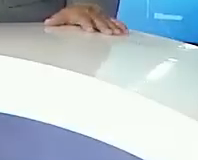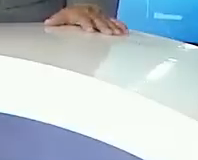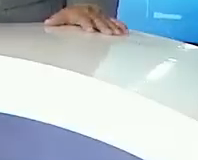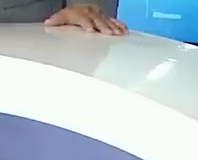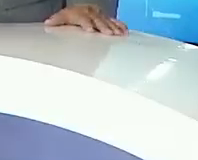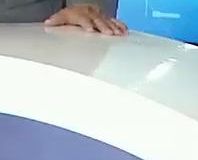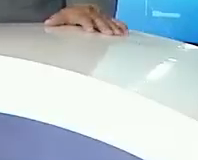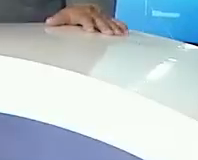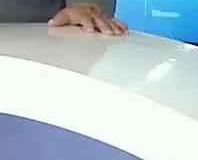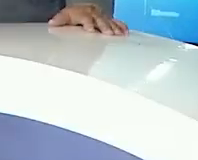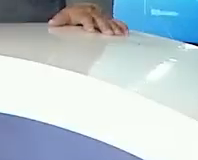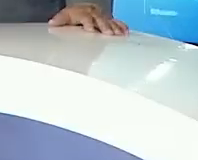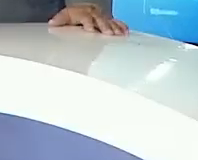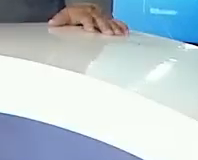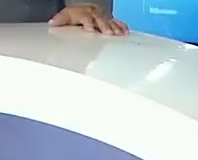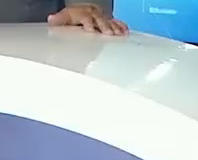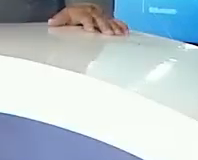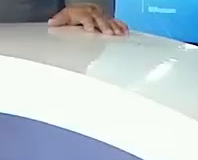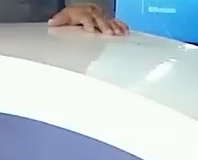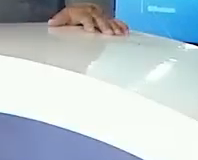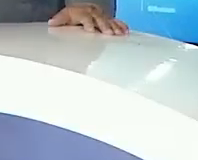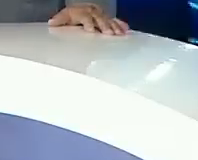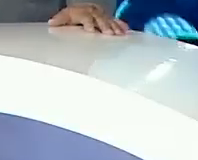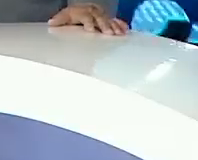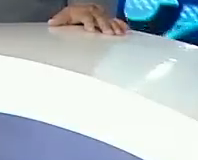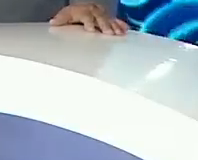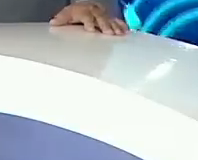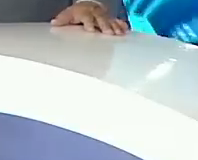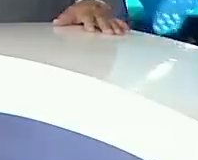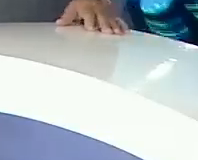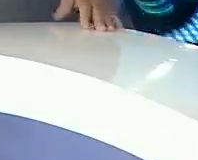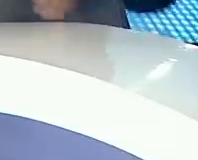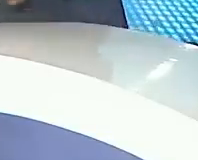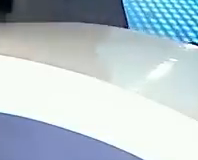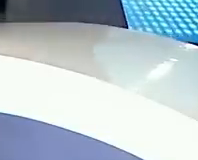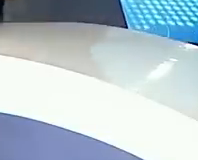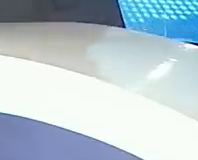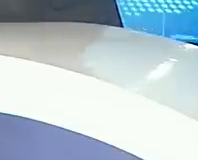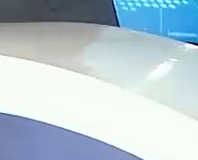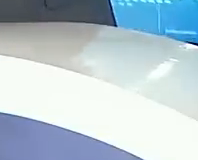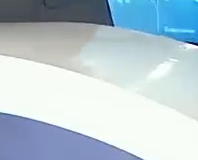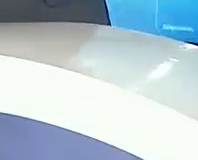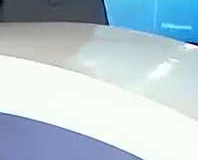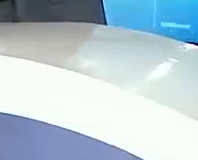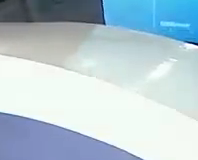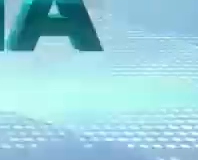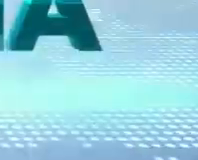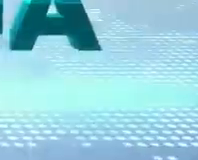celoso, dice. Te amo. Bendiciones, bueno, para todos y para la santa también. Chao.